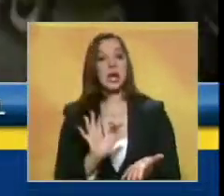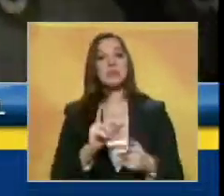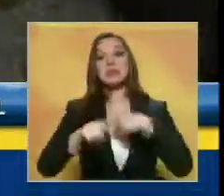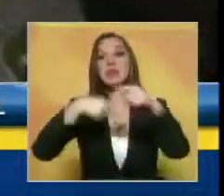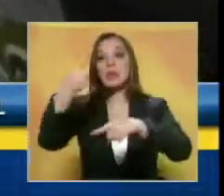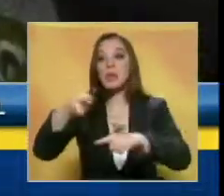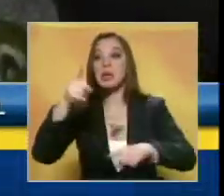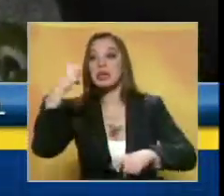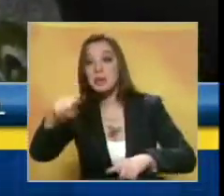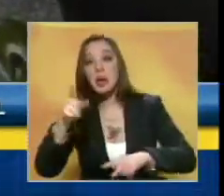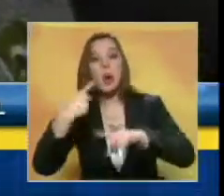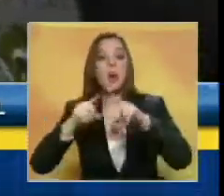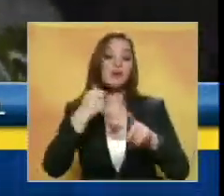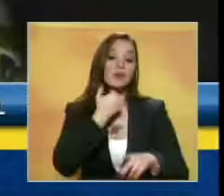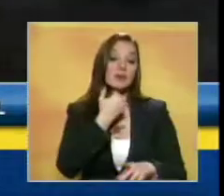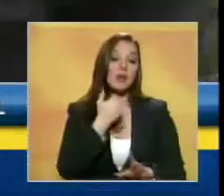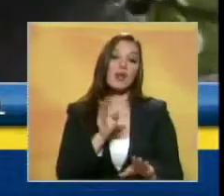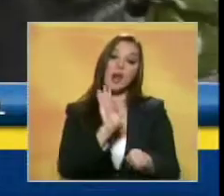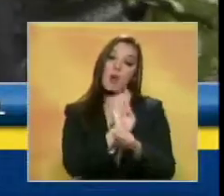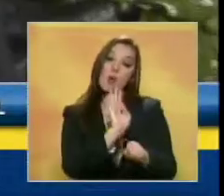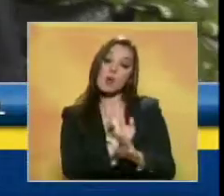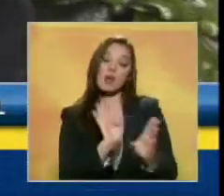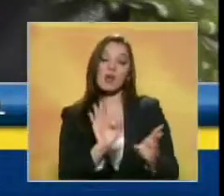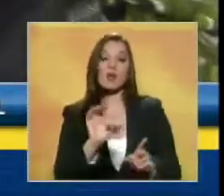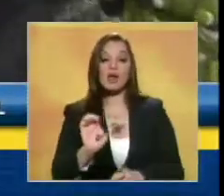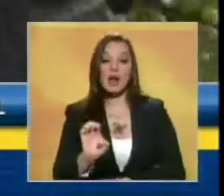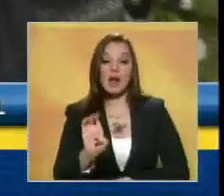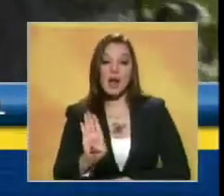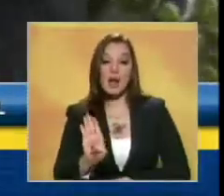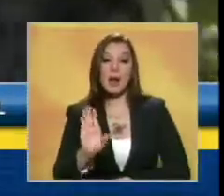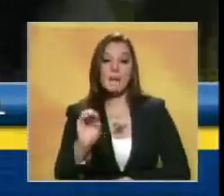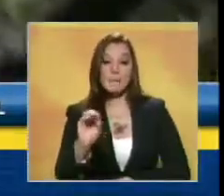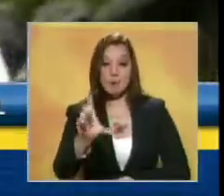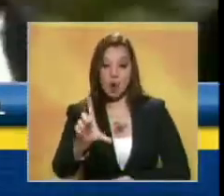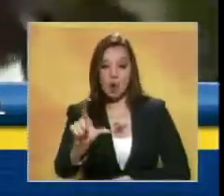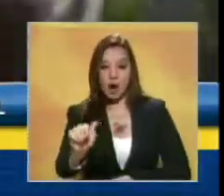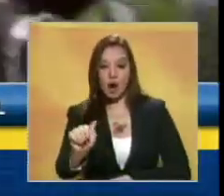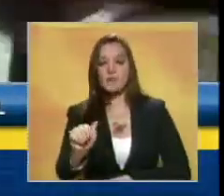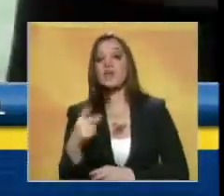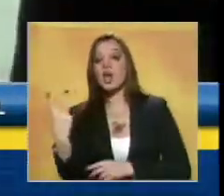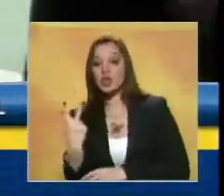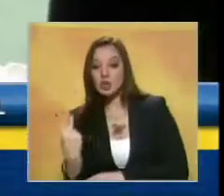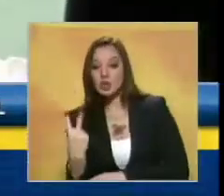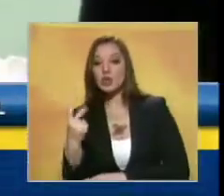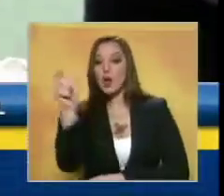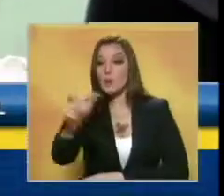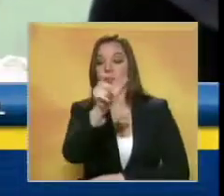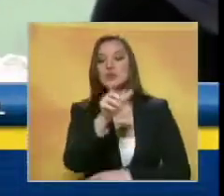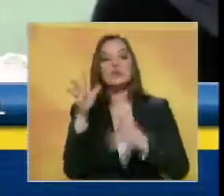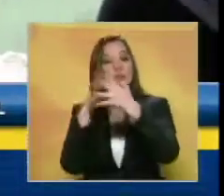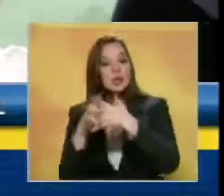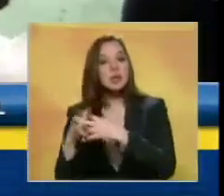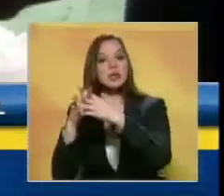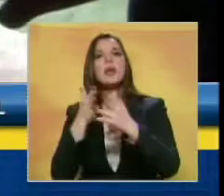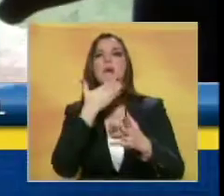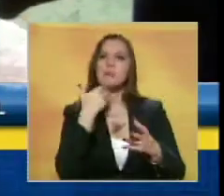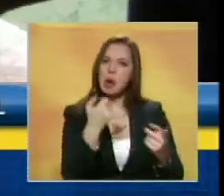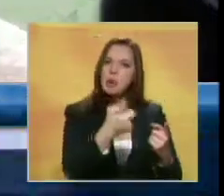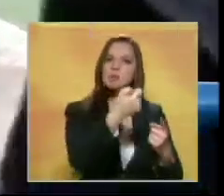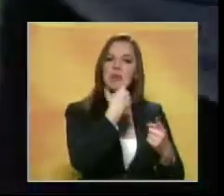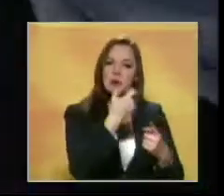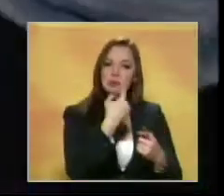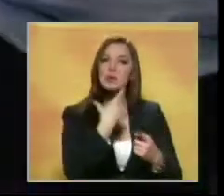potencial tratamiento o prevención contra el ébola. 2 estadounidenses infectados están mejorando después de haber recibido